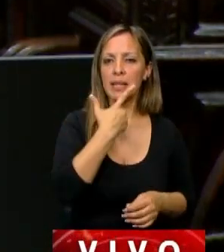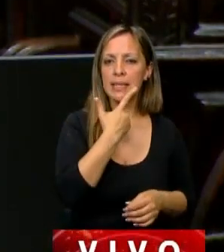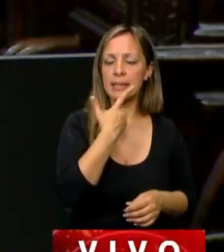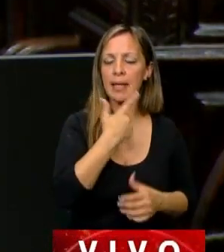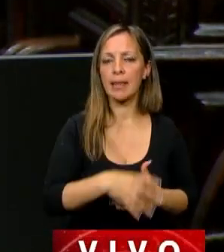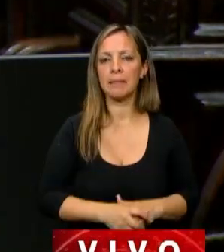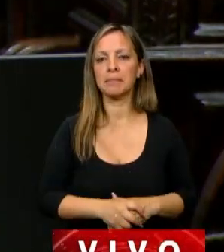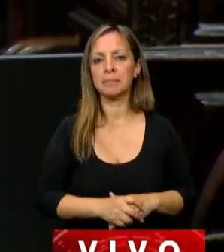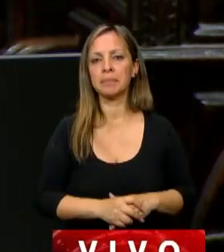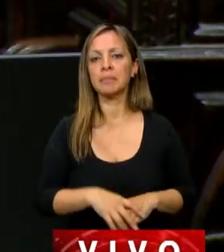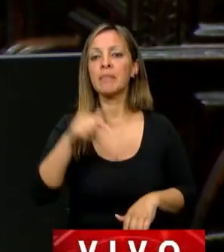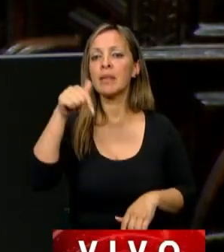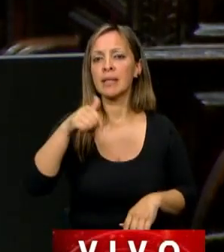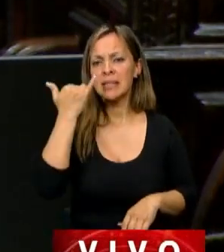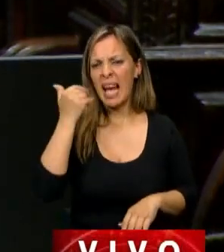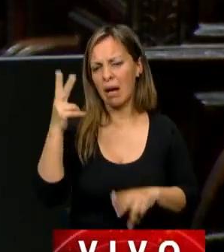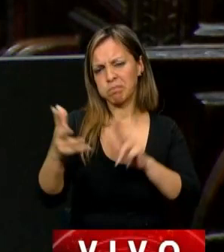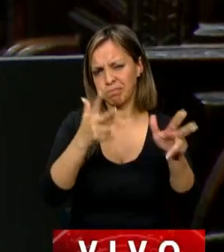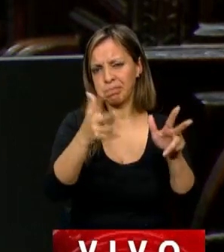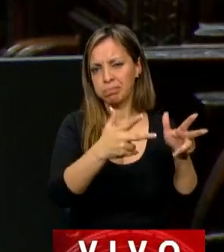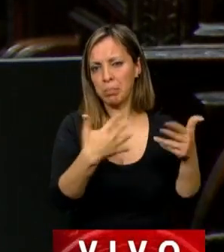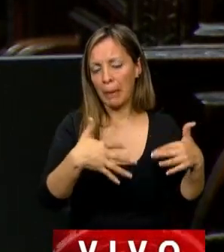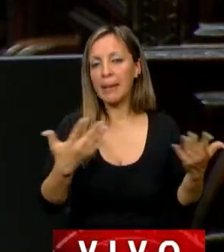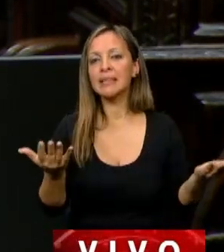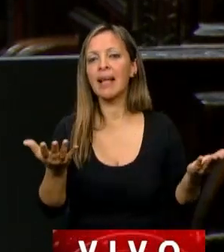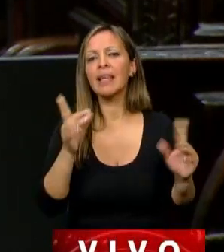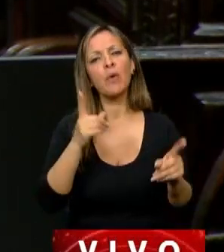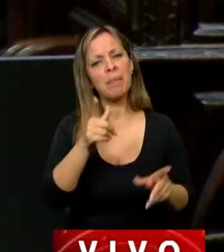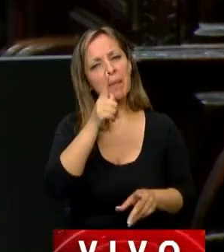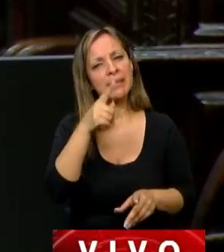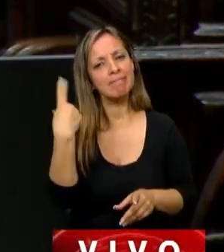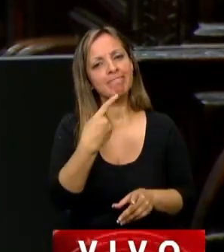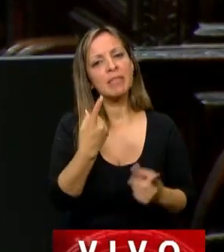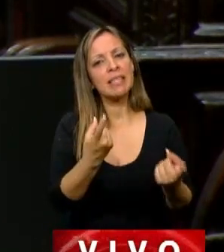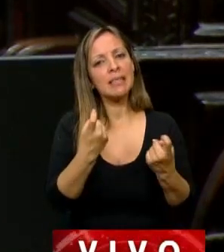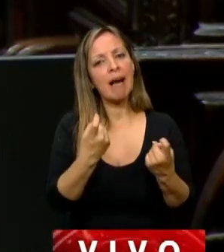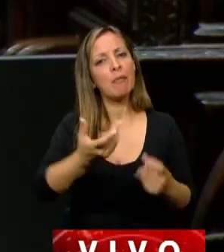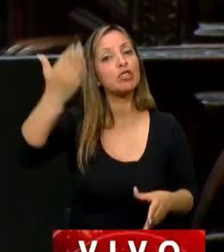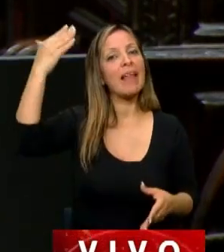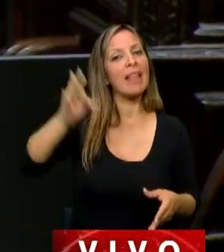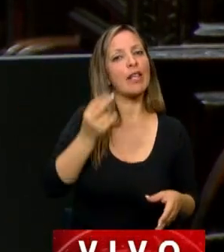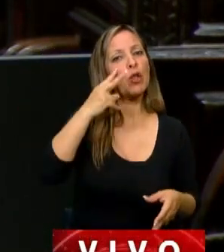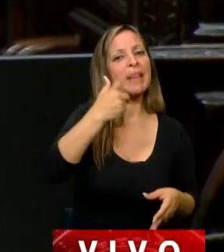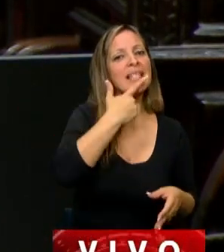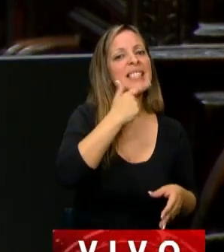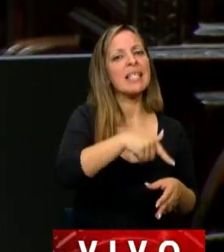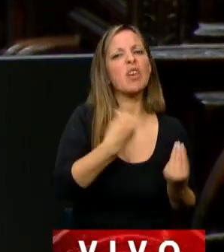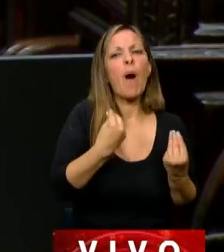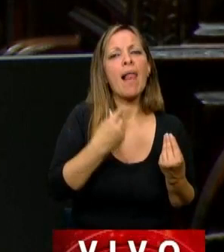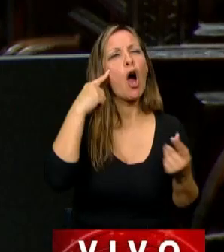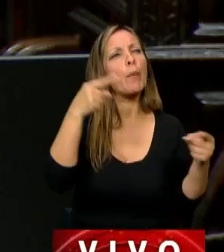se ha hecho bastante mención, creo que deberíamos revisar primero cuál era el espíritu del